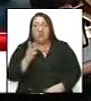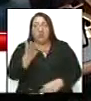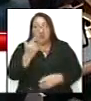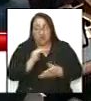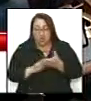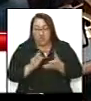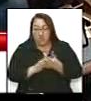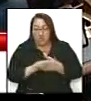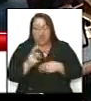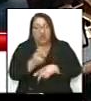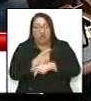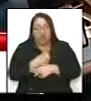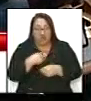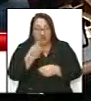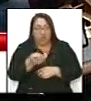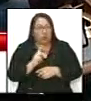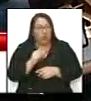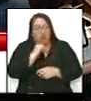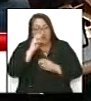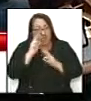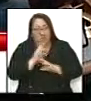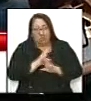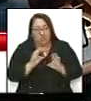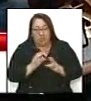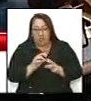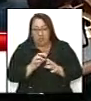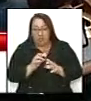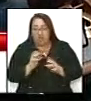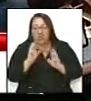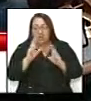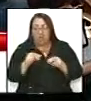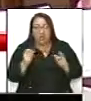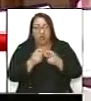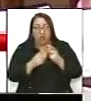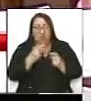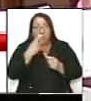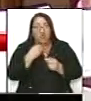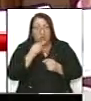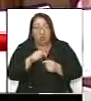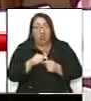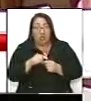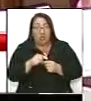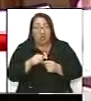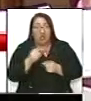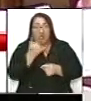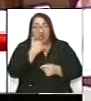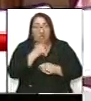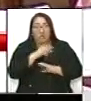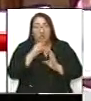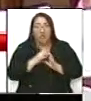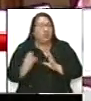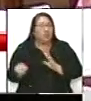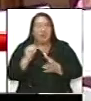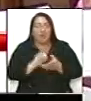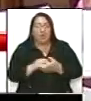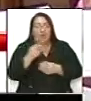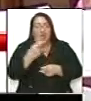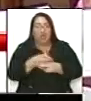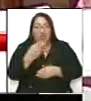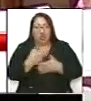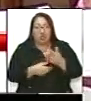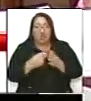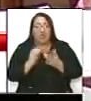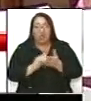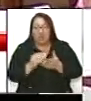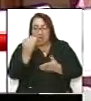Discúlpeme, inmediatamente se lo doy. No es una falta de respeto. Tiene razón el congresista Mulder. Lo que pasa es que su proyecto no estuvo incluido en la relación. Es el